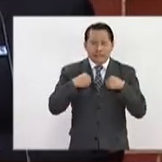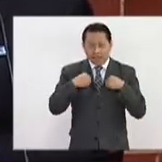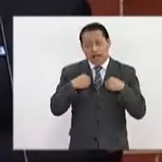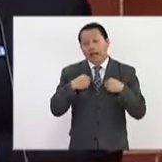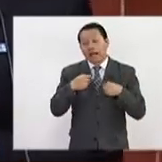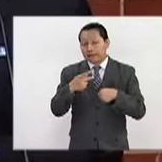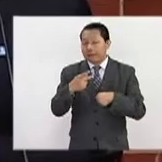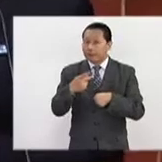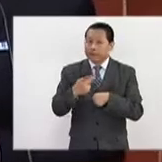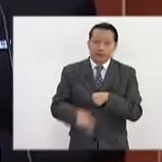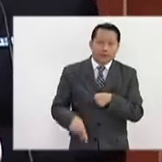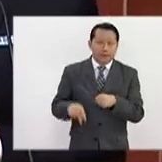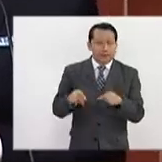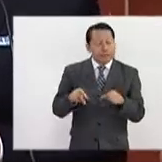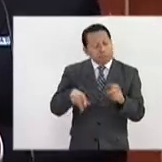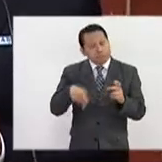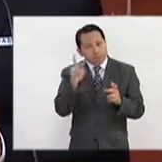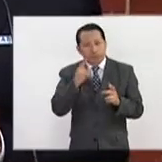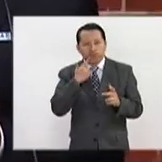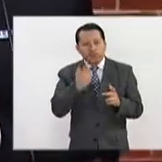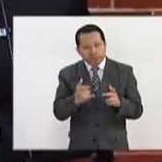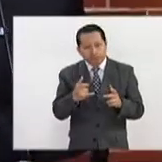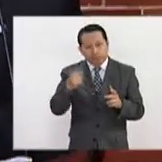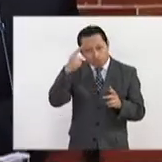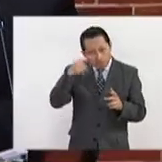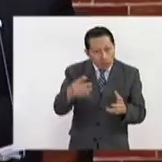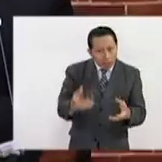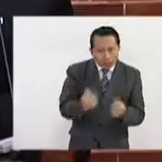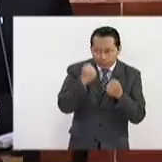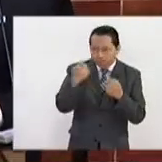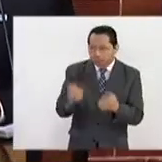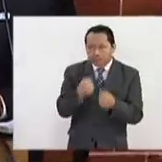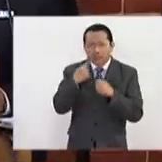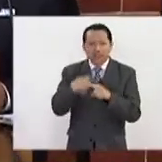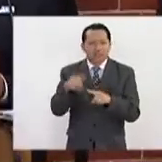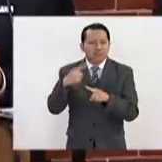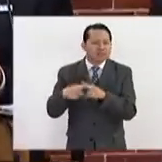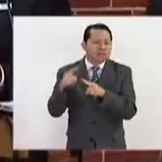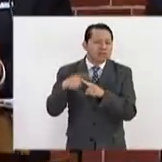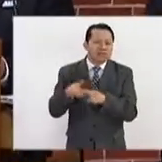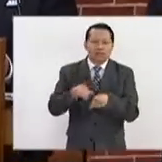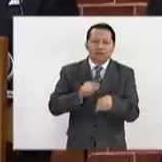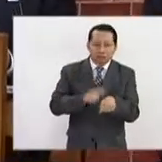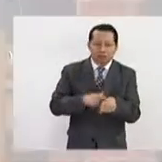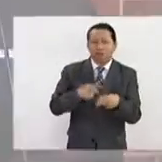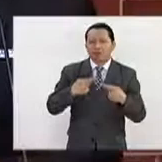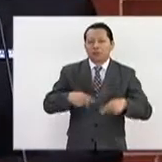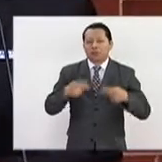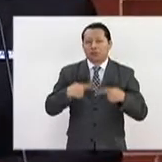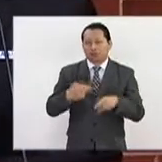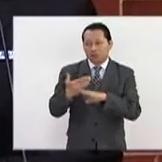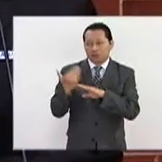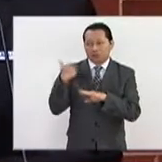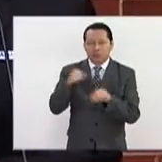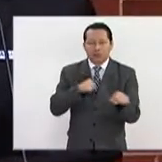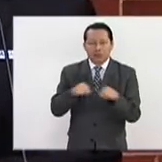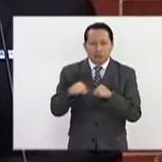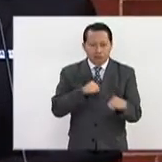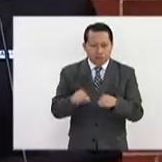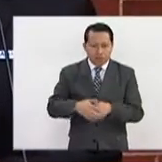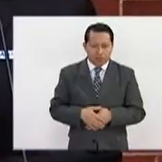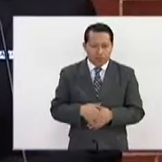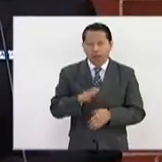y tal vez miles de personas y animales en los recientes sismos que se registraron en nuestro país. Los animales de